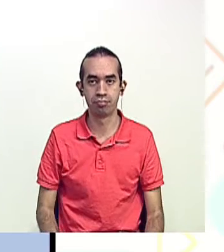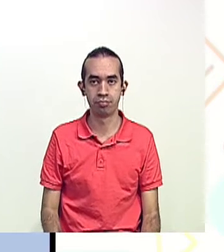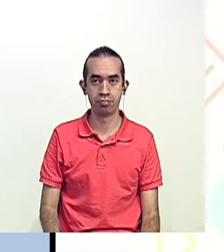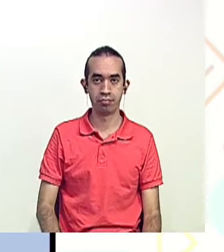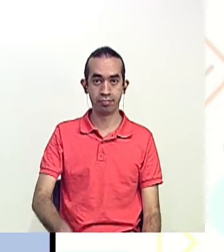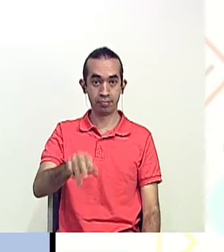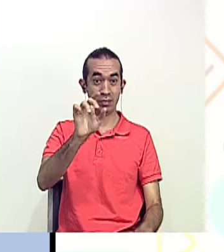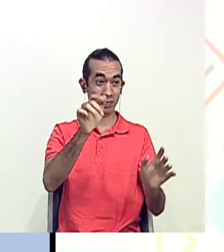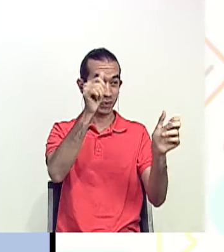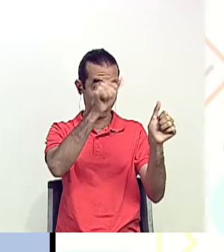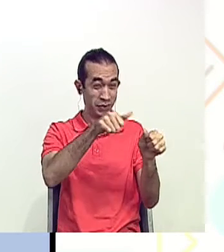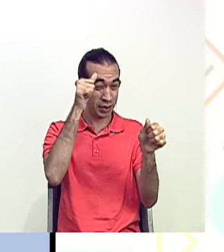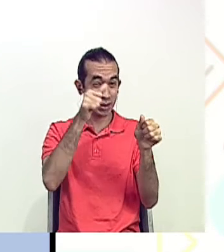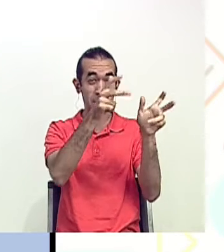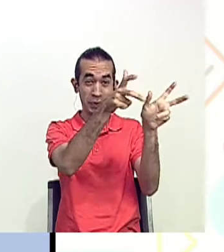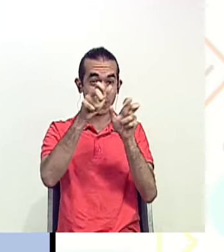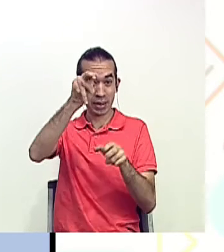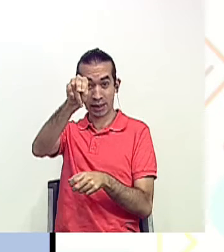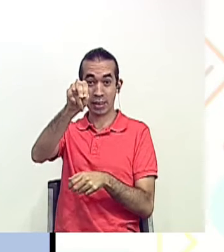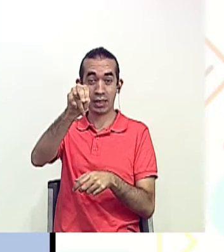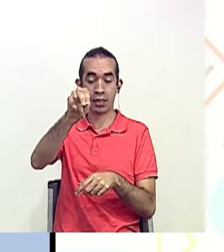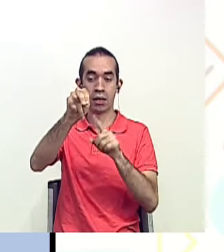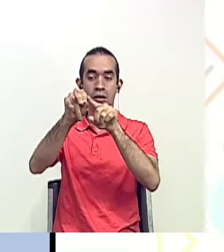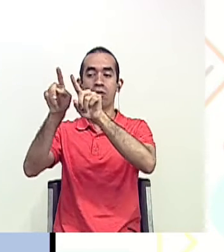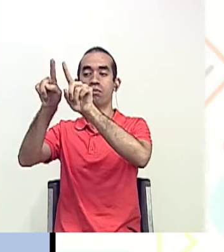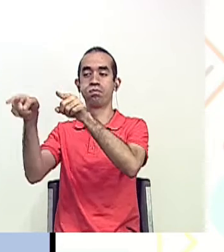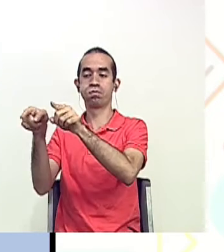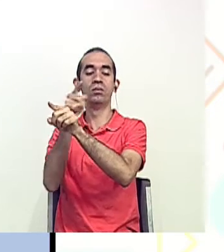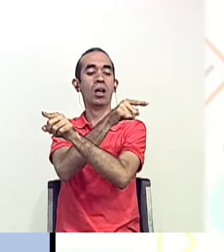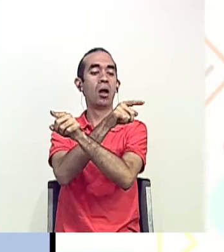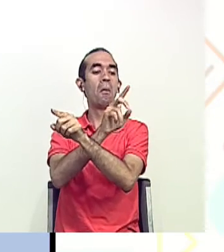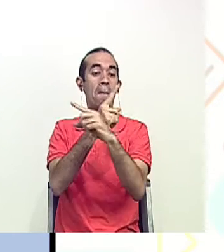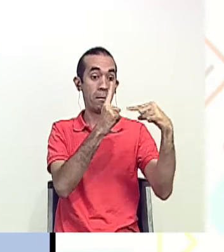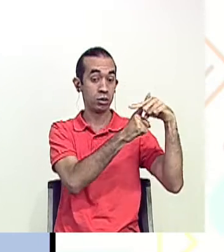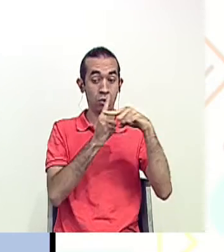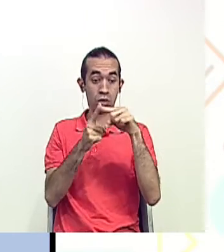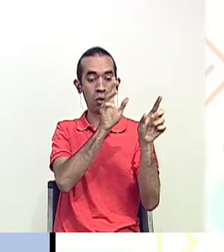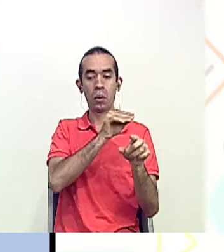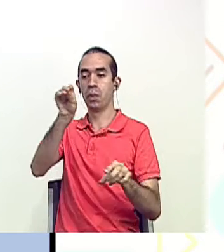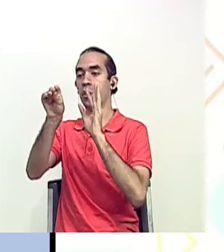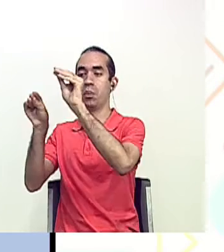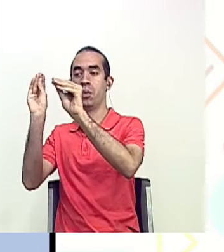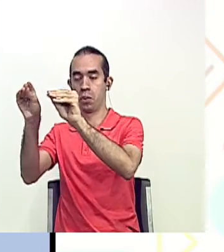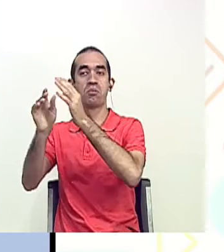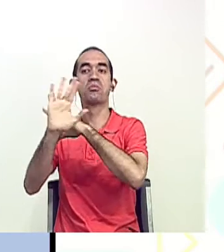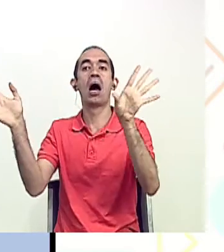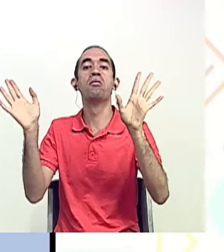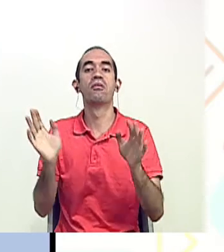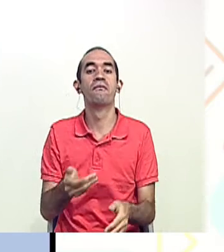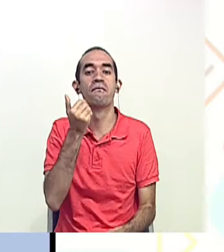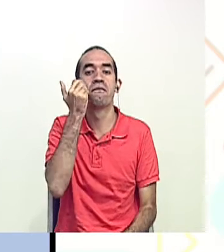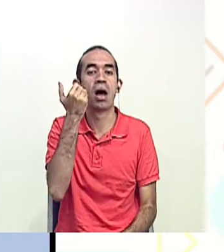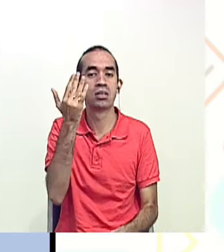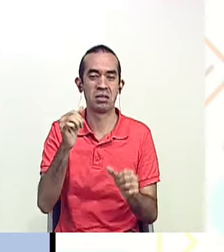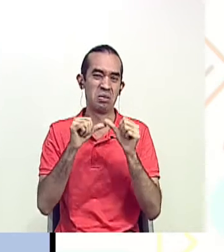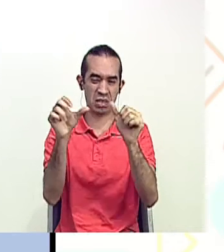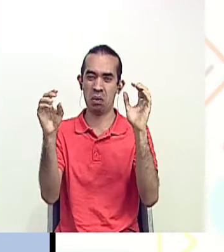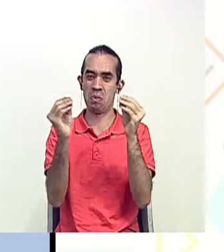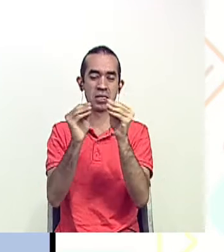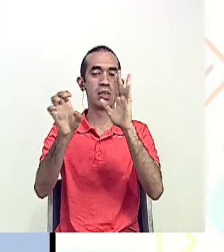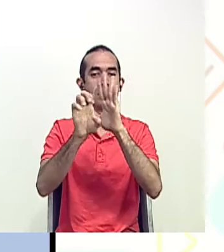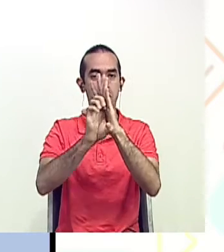los factores ordenados de acuerdo a los signos. ¿Ven qué fácil? Continuemos con más ejemplos.